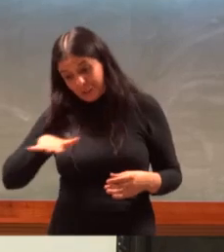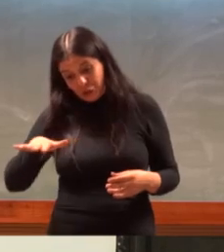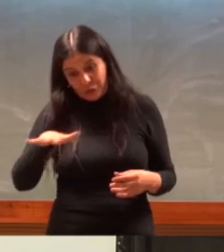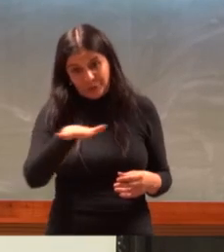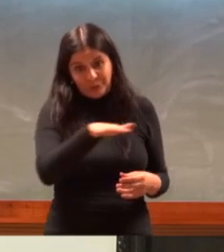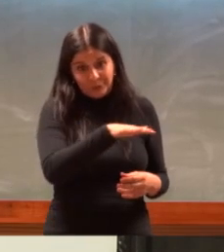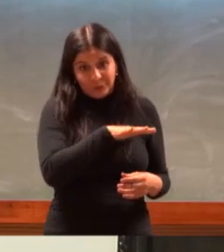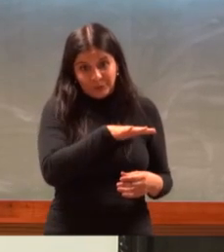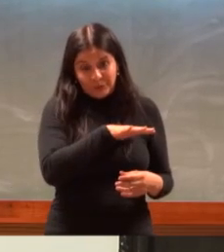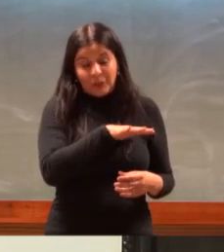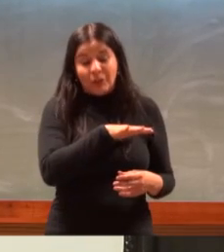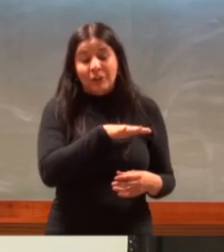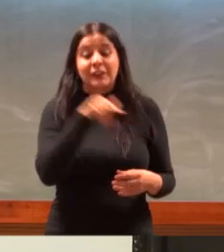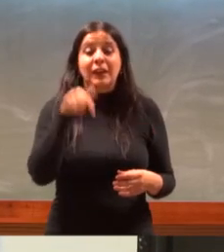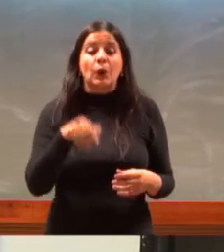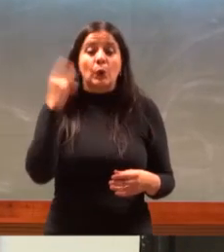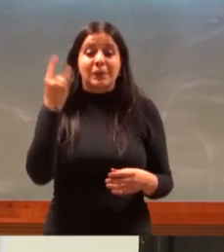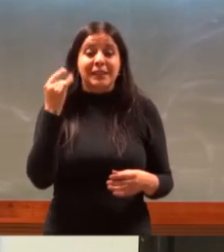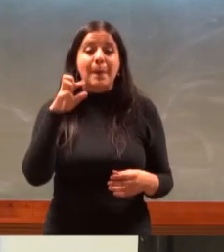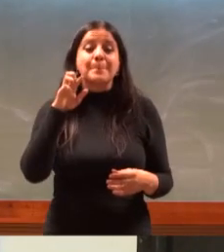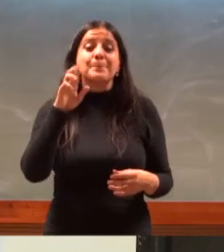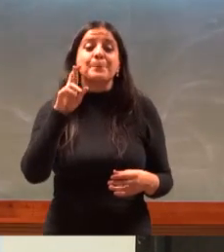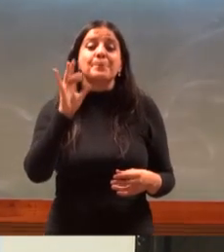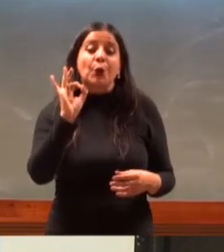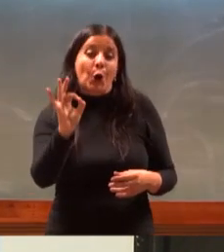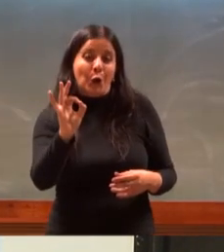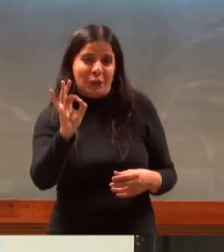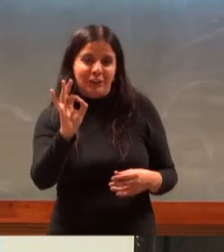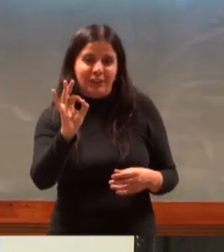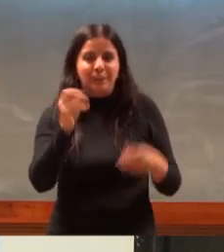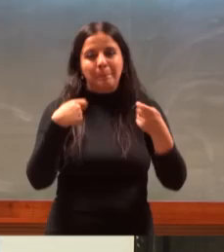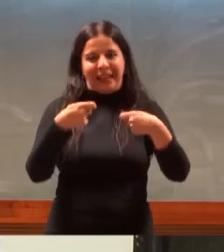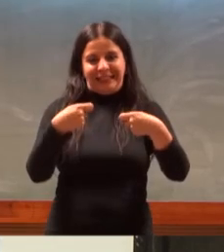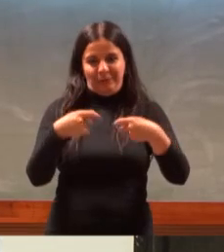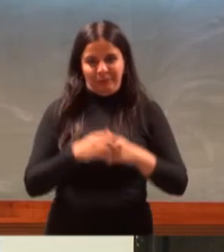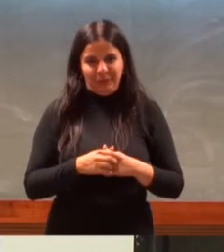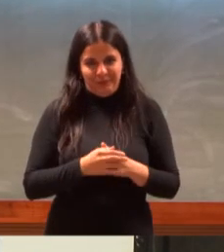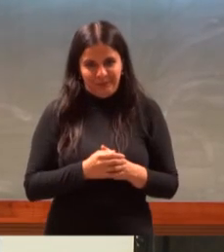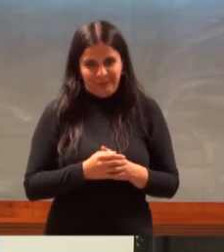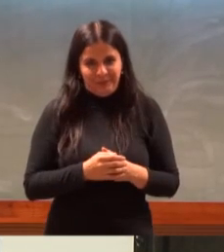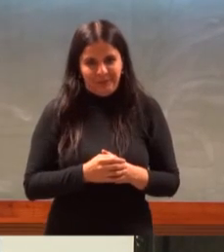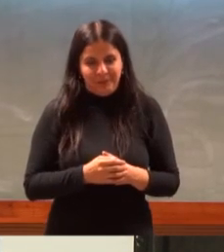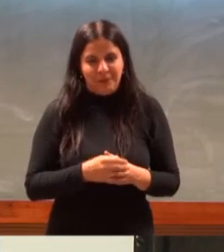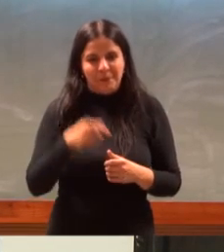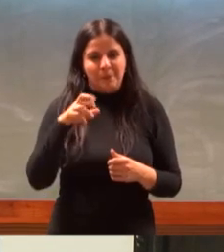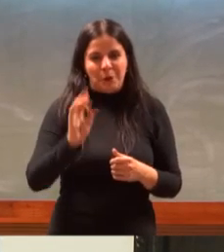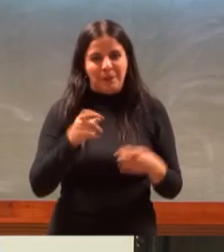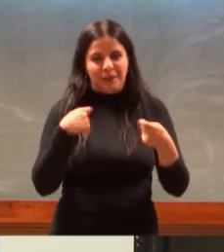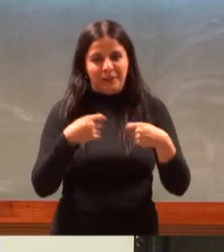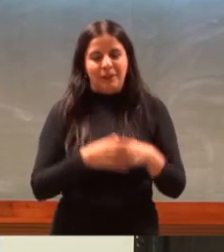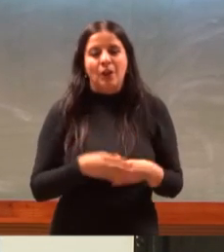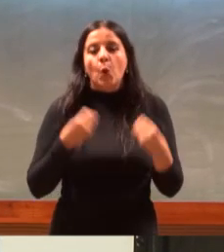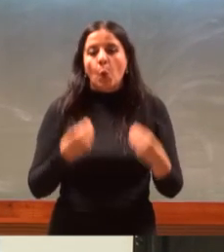Pro mercantil repito Cuál es el rol que tendría la facultad en este contexto de universidad y